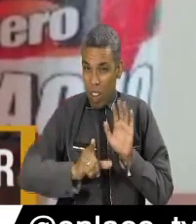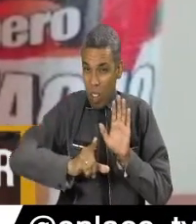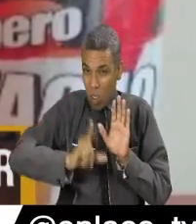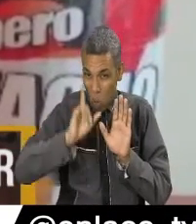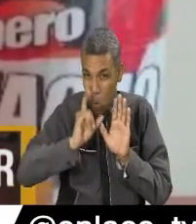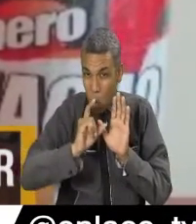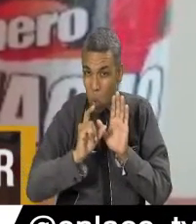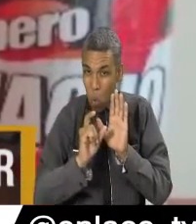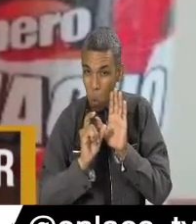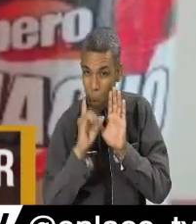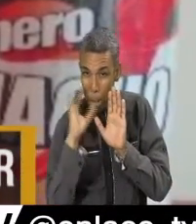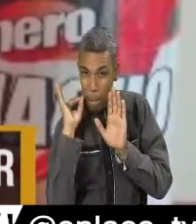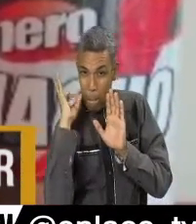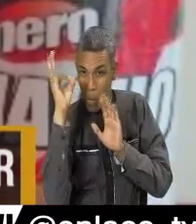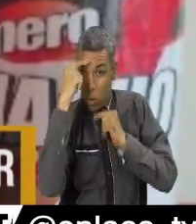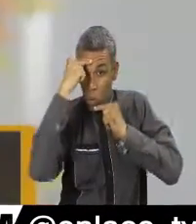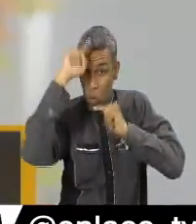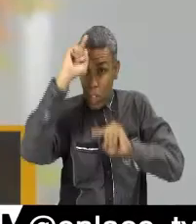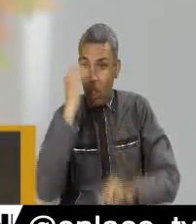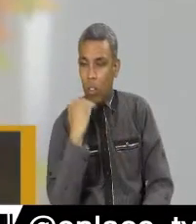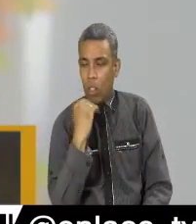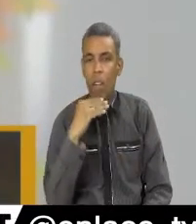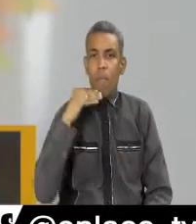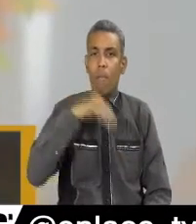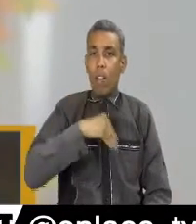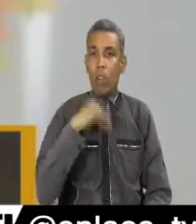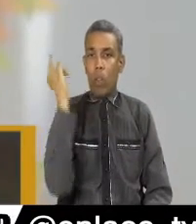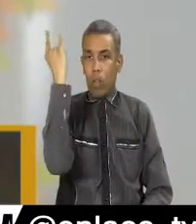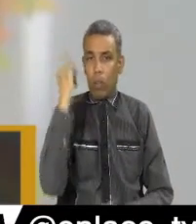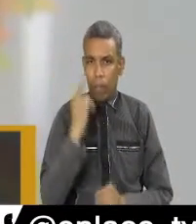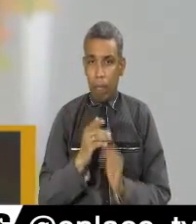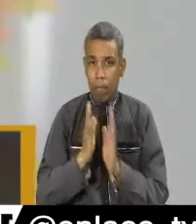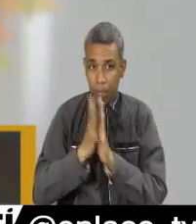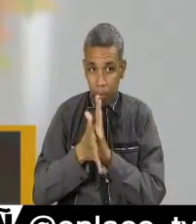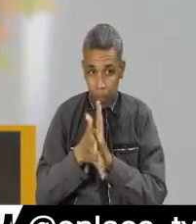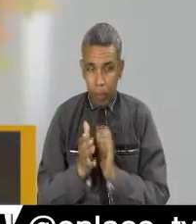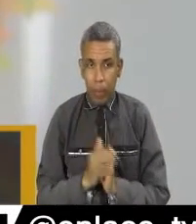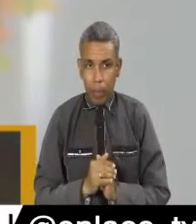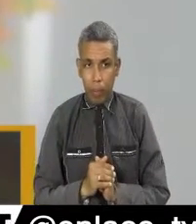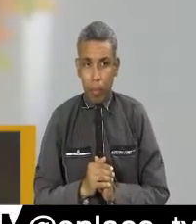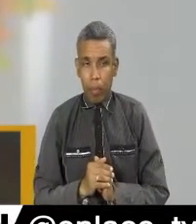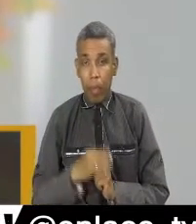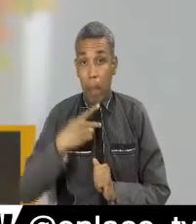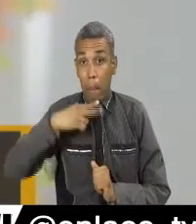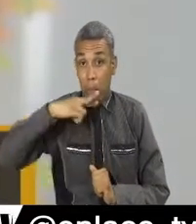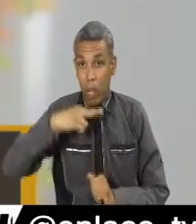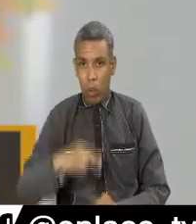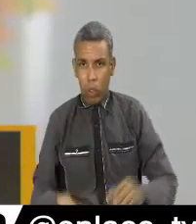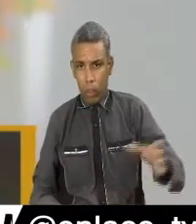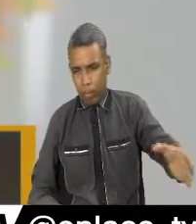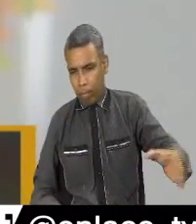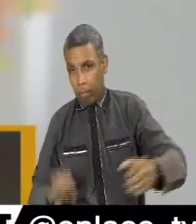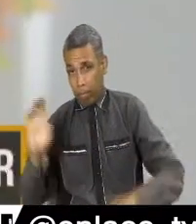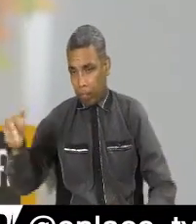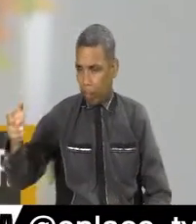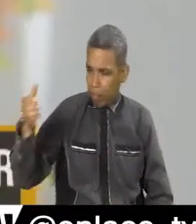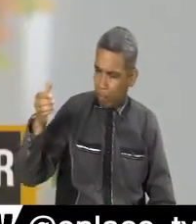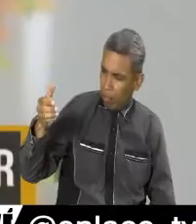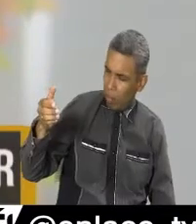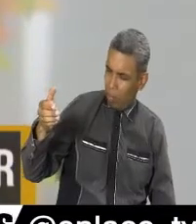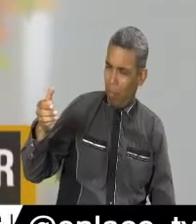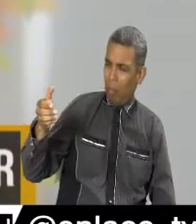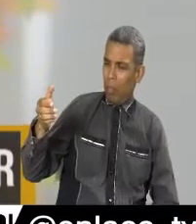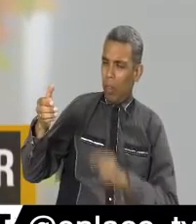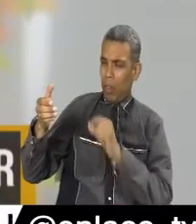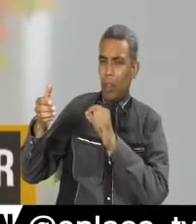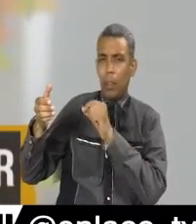poseen registro sanitario falso. Es que ese vino trae una etiqueta en donde revela un registro sanitario y un